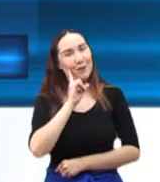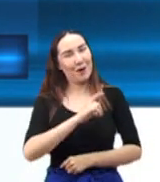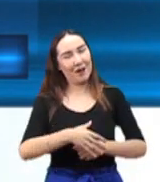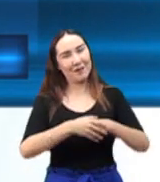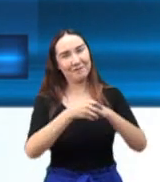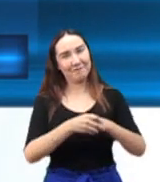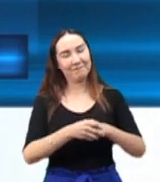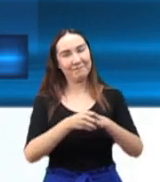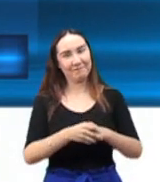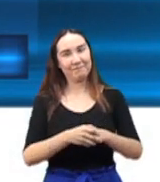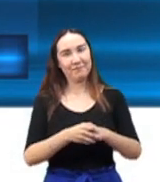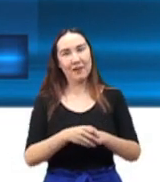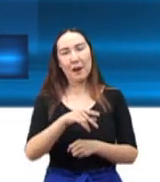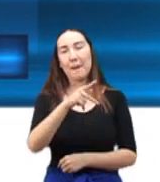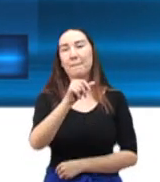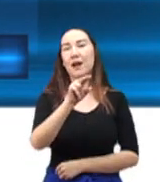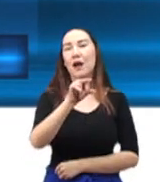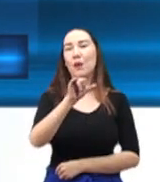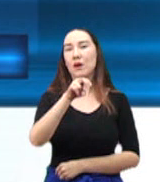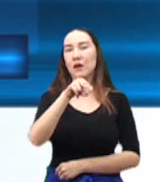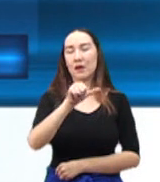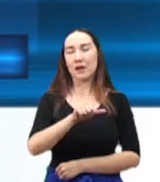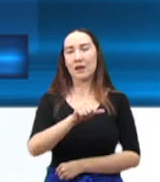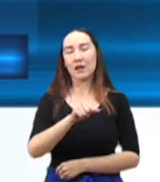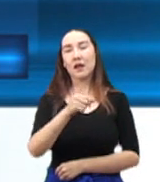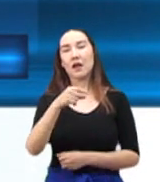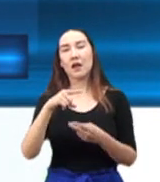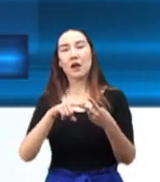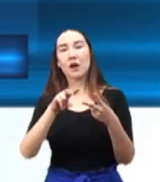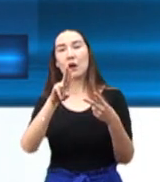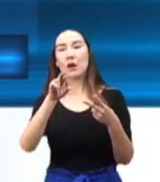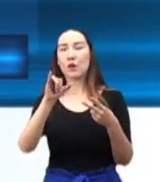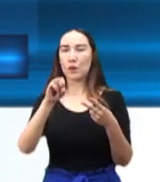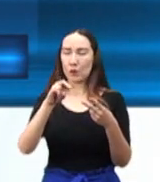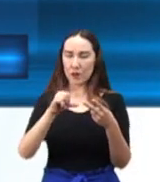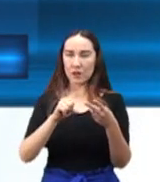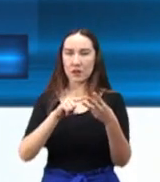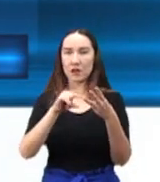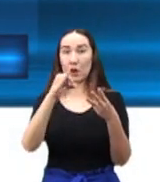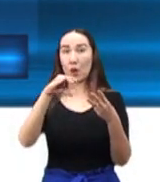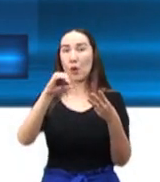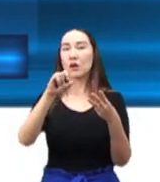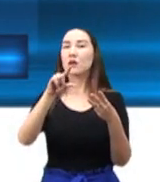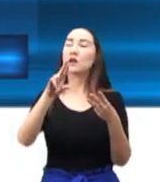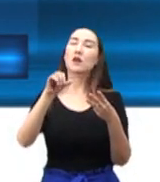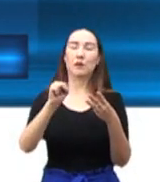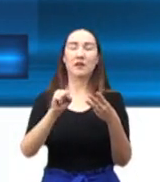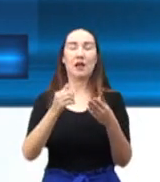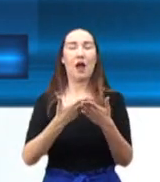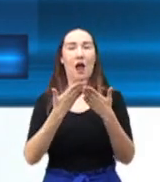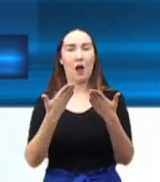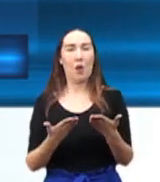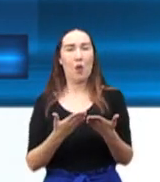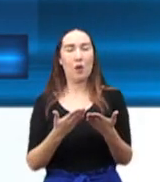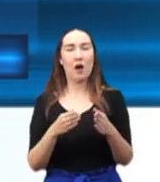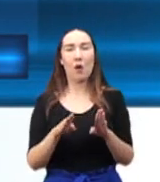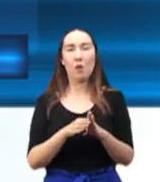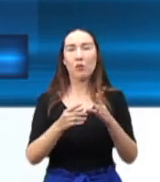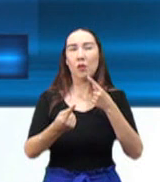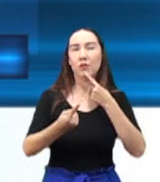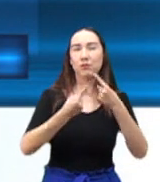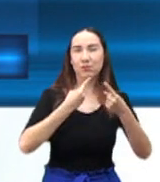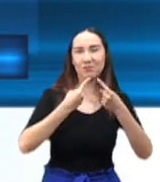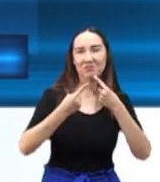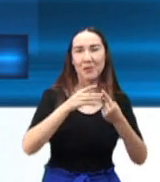veo a Paulina, naturalmente a Luis y a José Luis. Tener esta oportunidad de charlar con ustedes